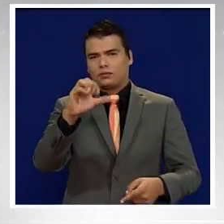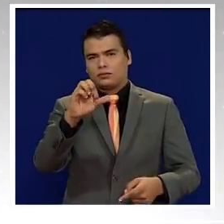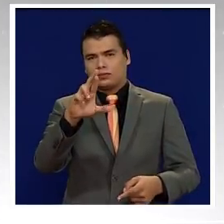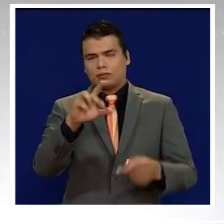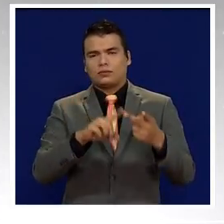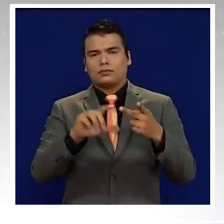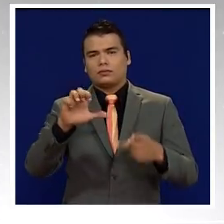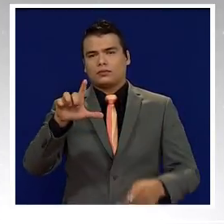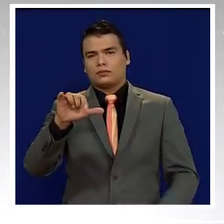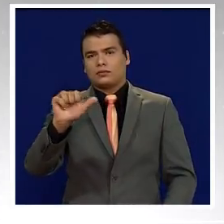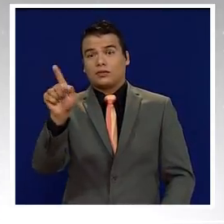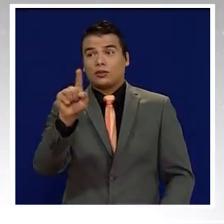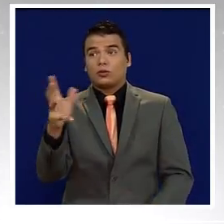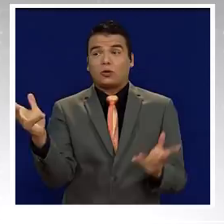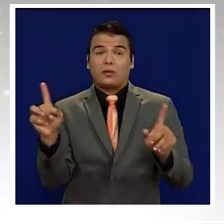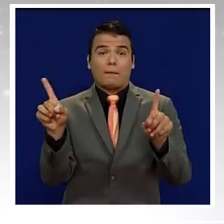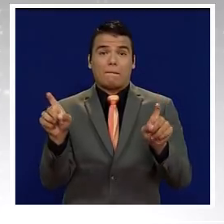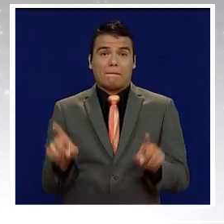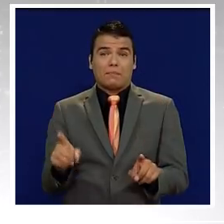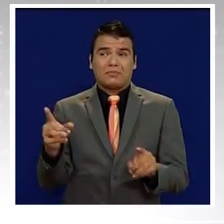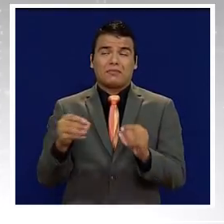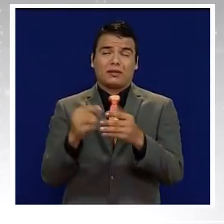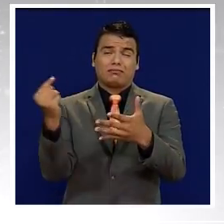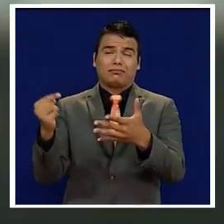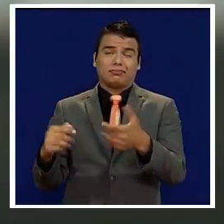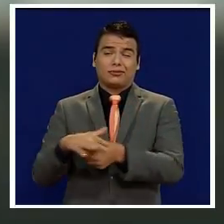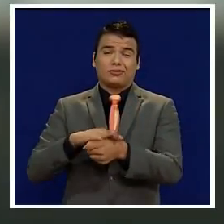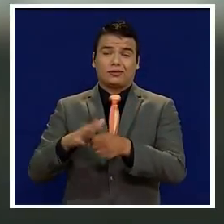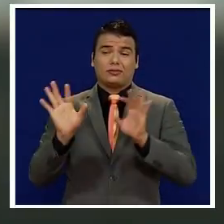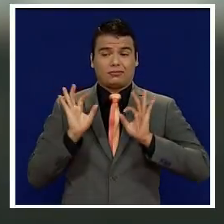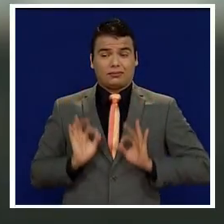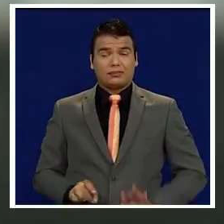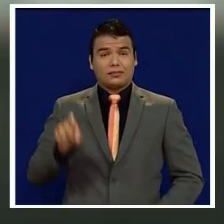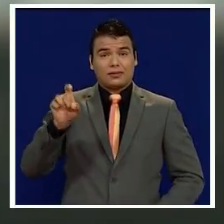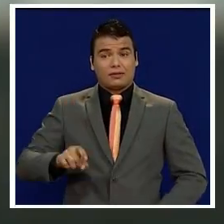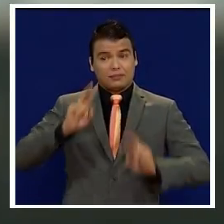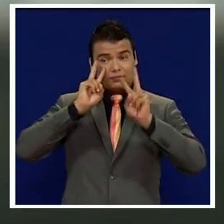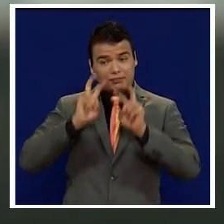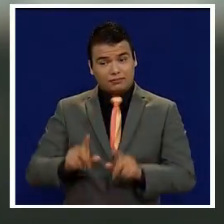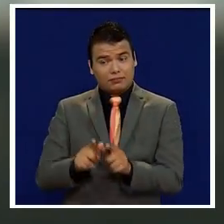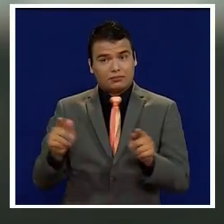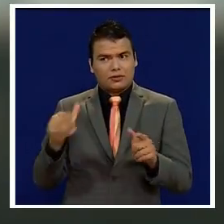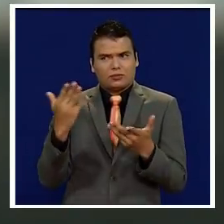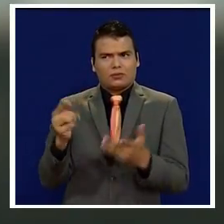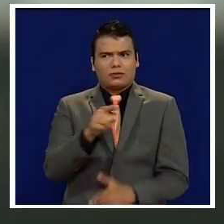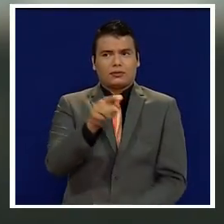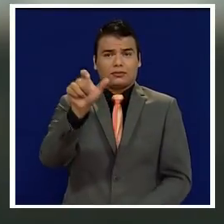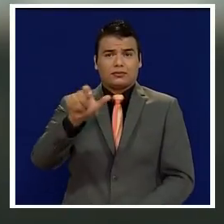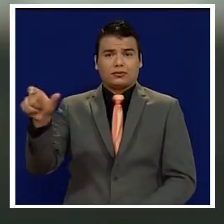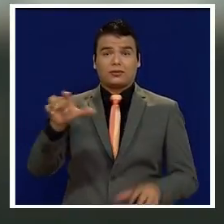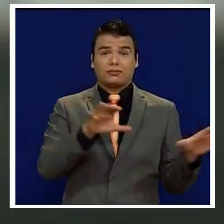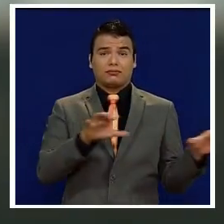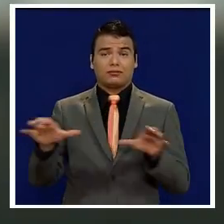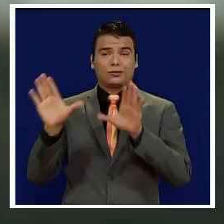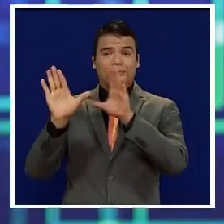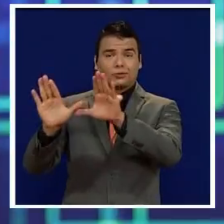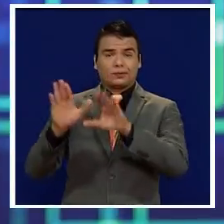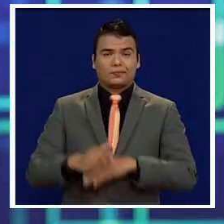que se suman a la lista de hechos al interior del ejército que requieren una investigación de fondo respecto al comportamiento de los